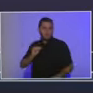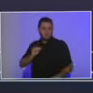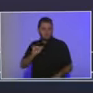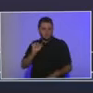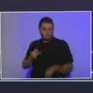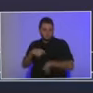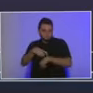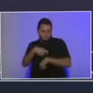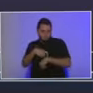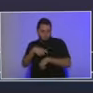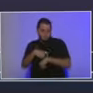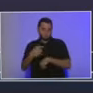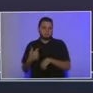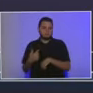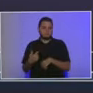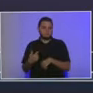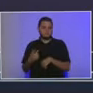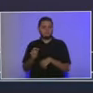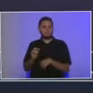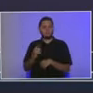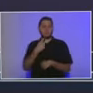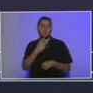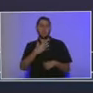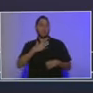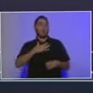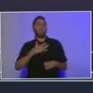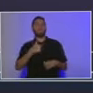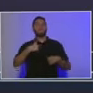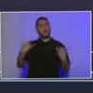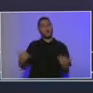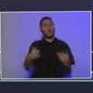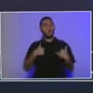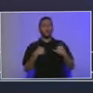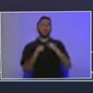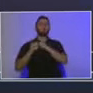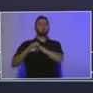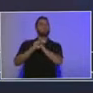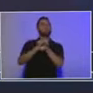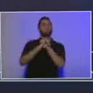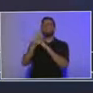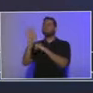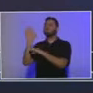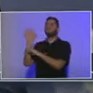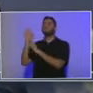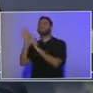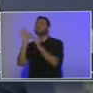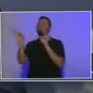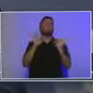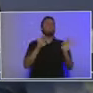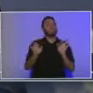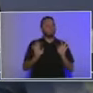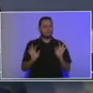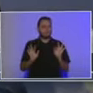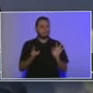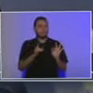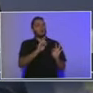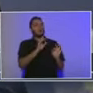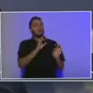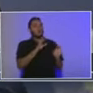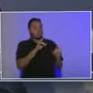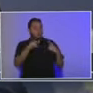alega de que está como parte de su gestión de campaña política, entró a saludar a las personas allí presentes. ¿Qué se ocupó durante la